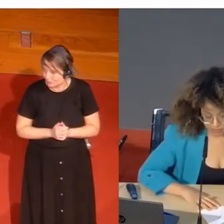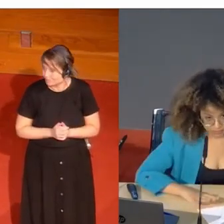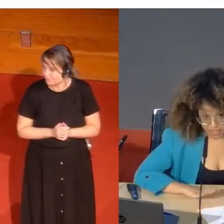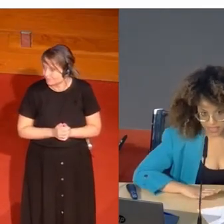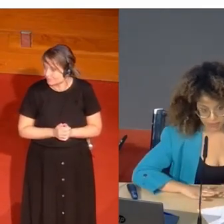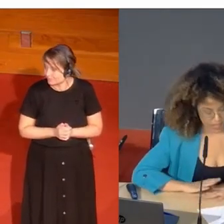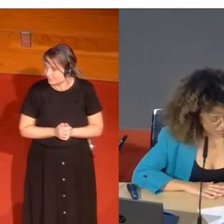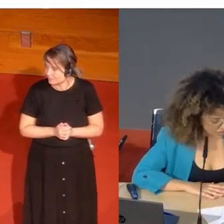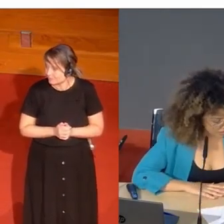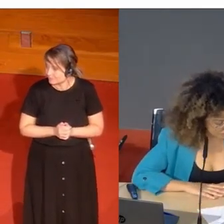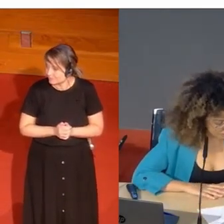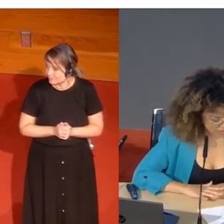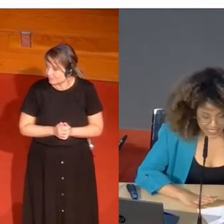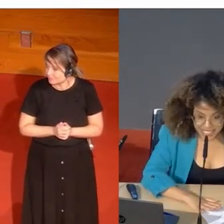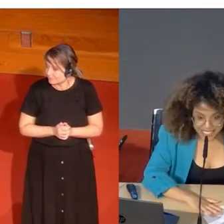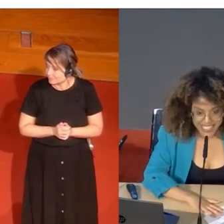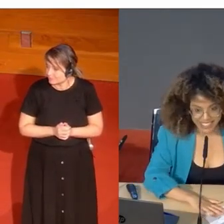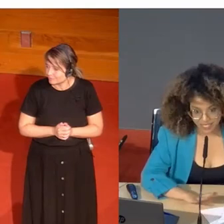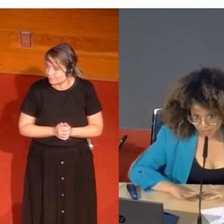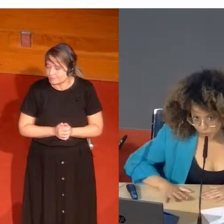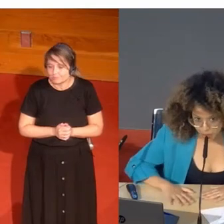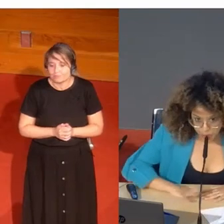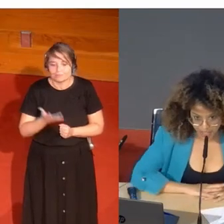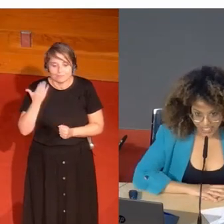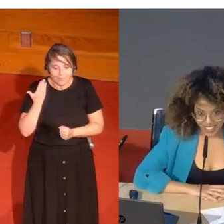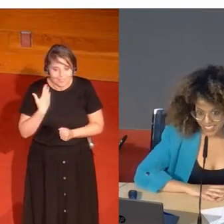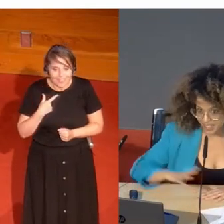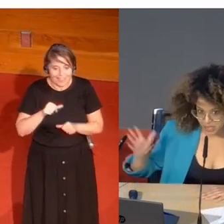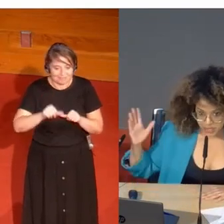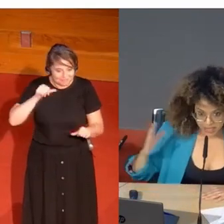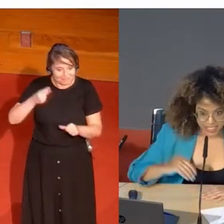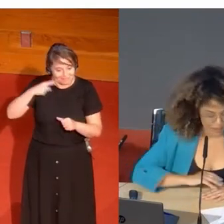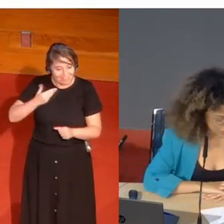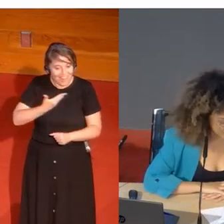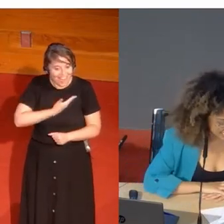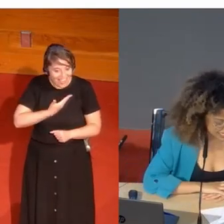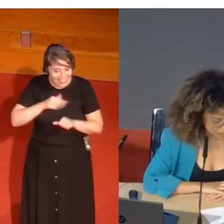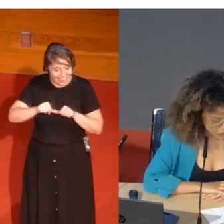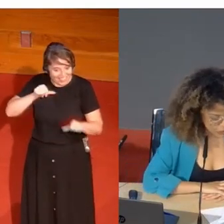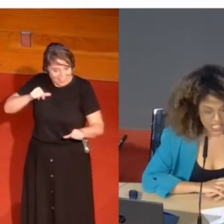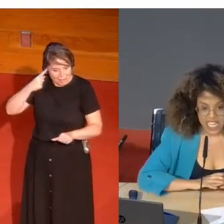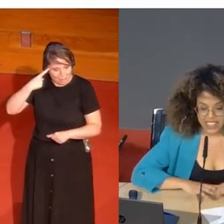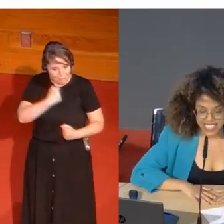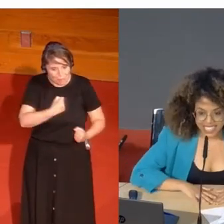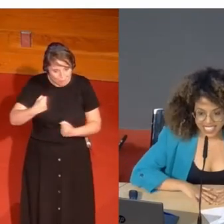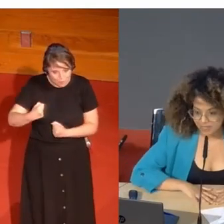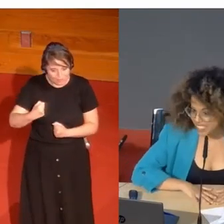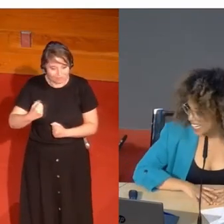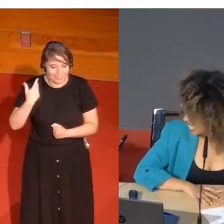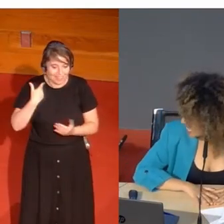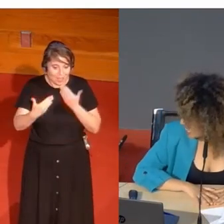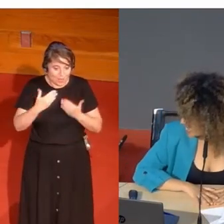no me me me tranquiliza que ya habéis podido abordar gaza además de la mano del Gran experto de